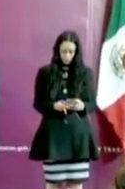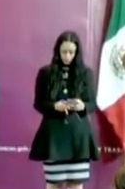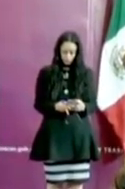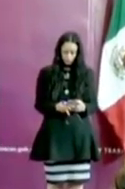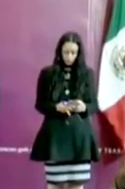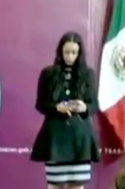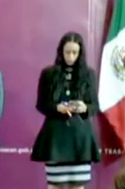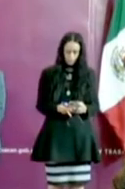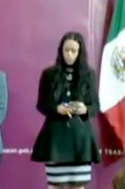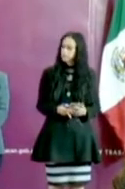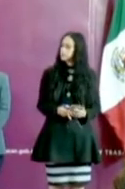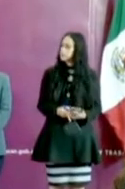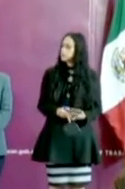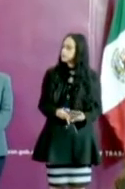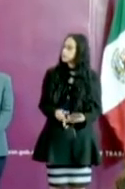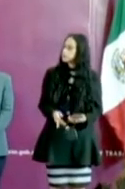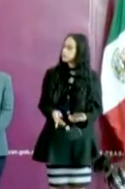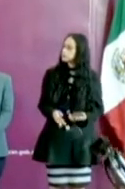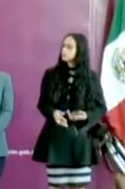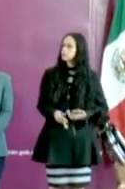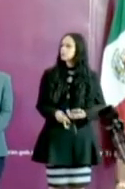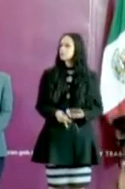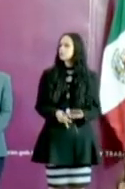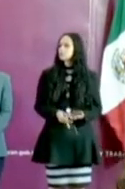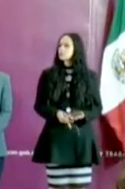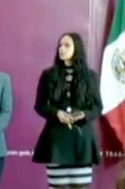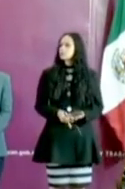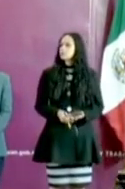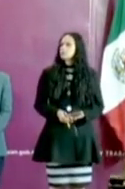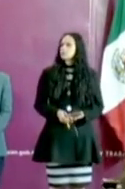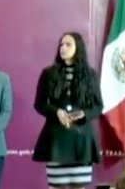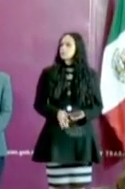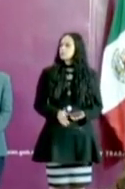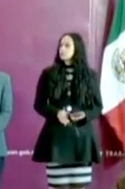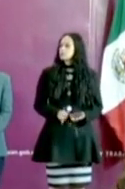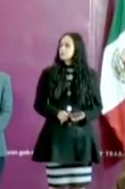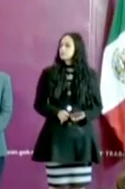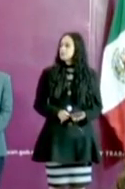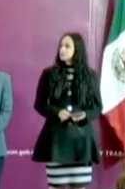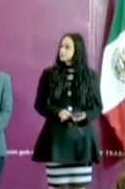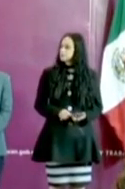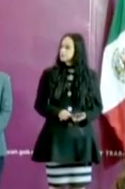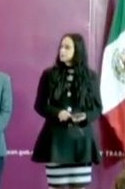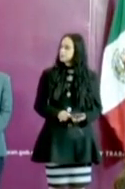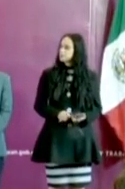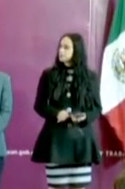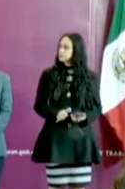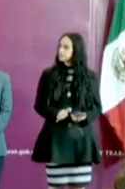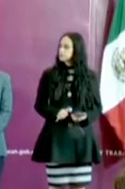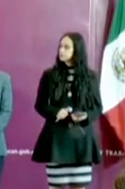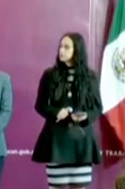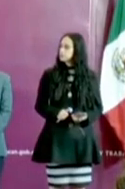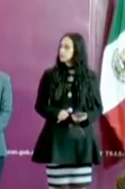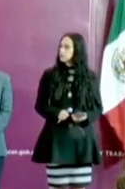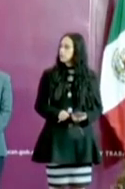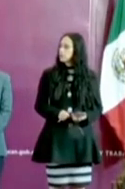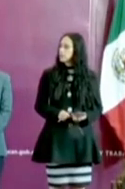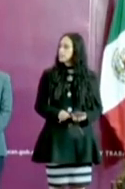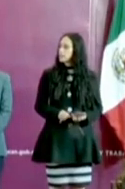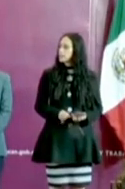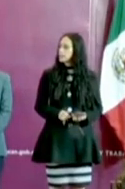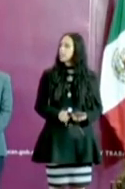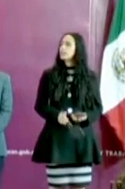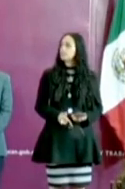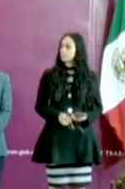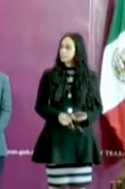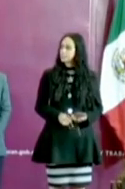acumulan los trámites en estos temas. Y también vamos a ver